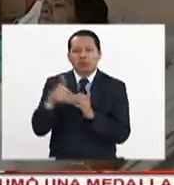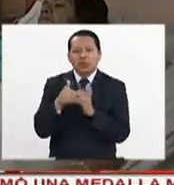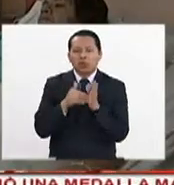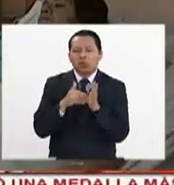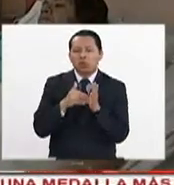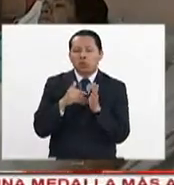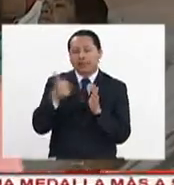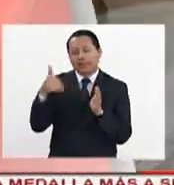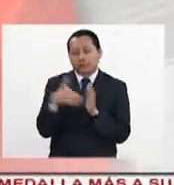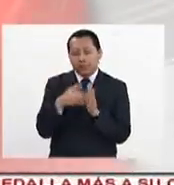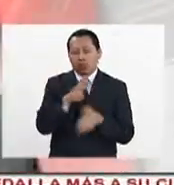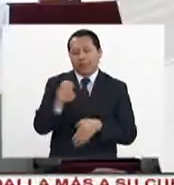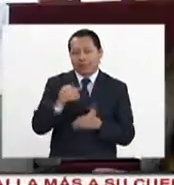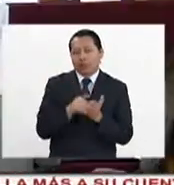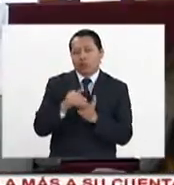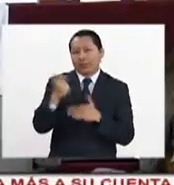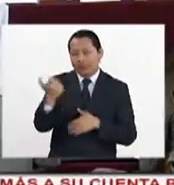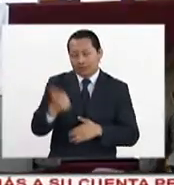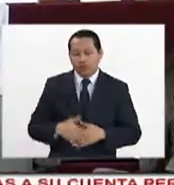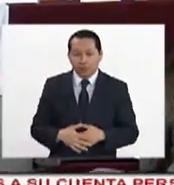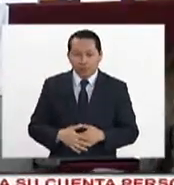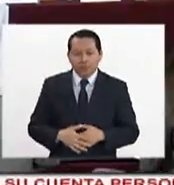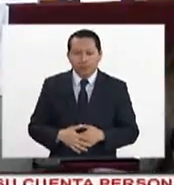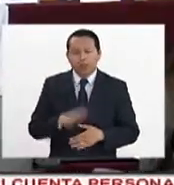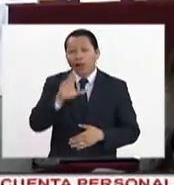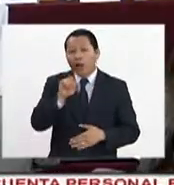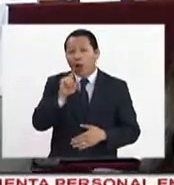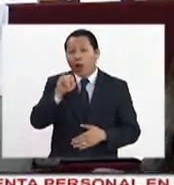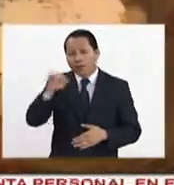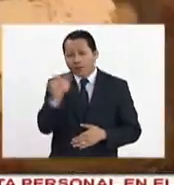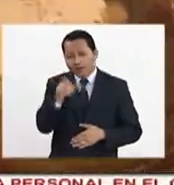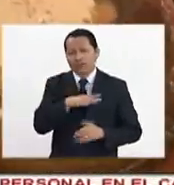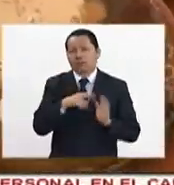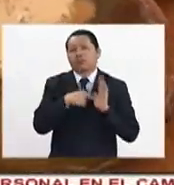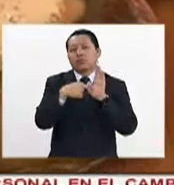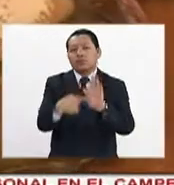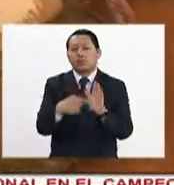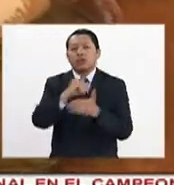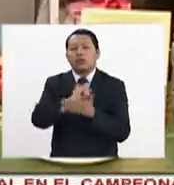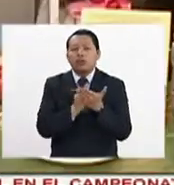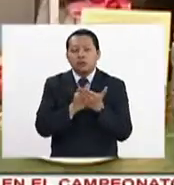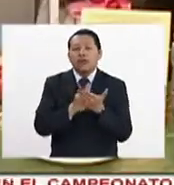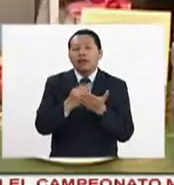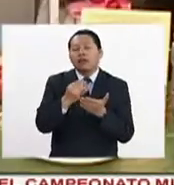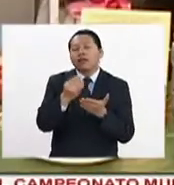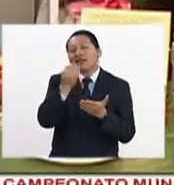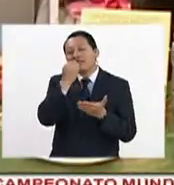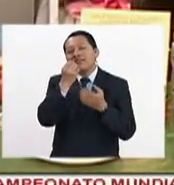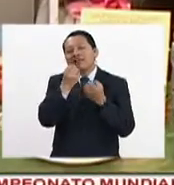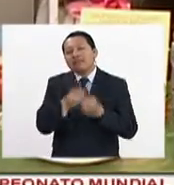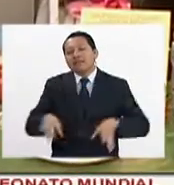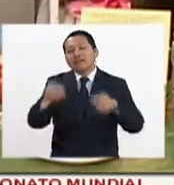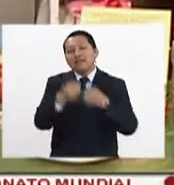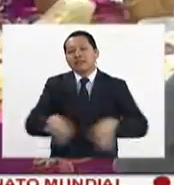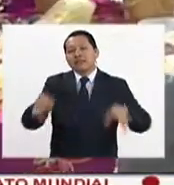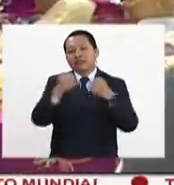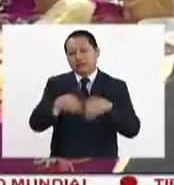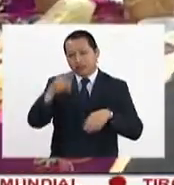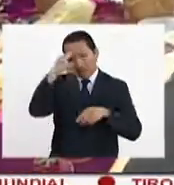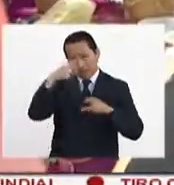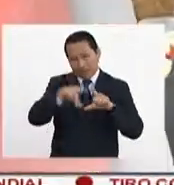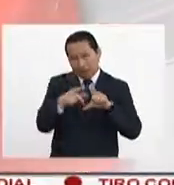millones de pesos. En el Colegio de México fue presentado el informe Pérdidas y Desperdicios de Alimentos en